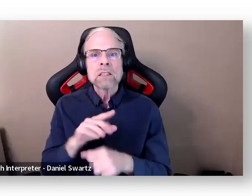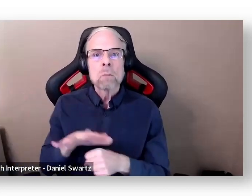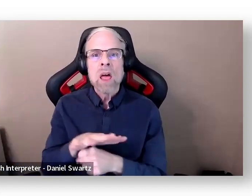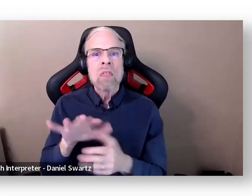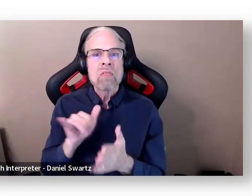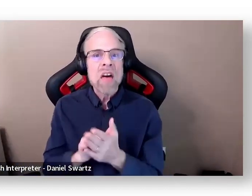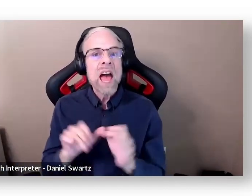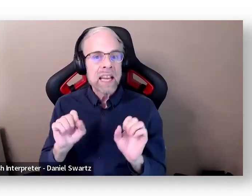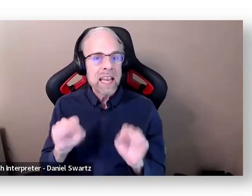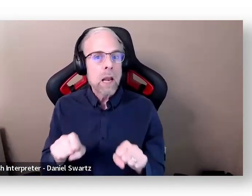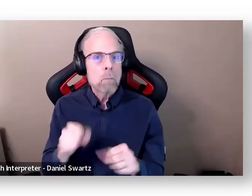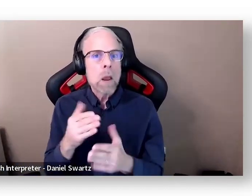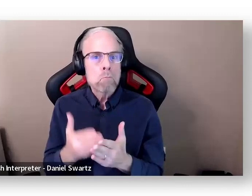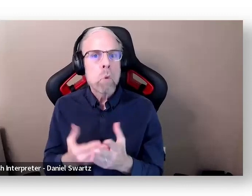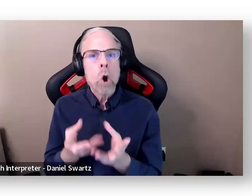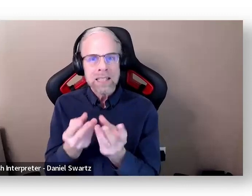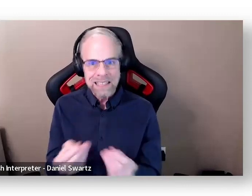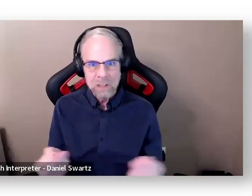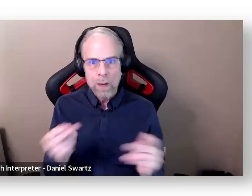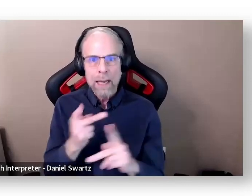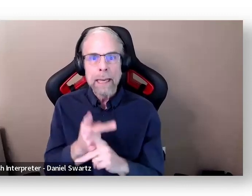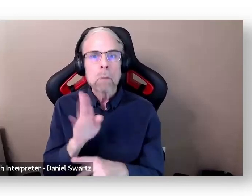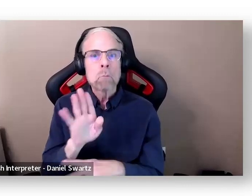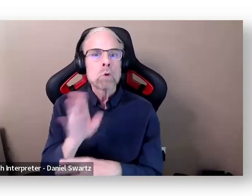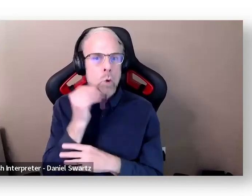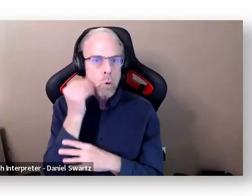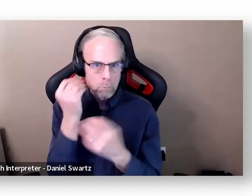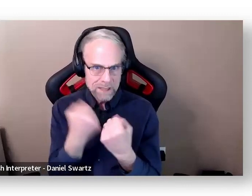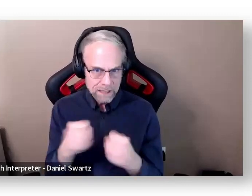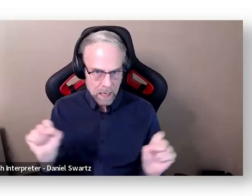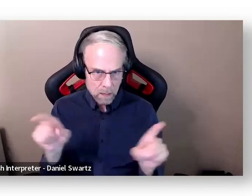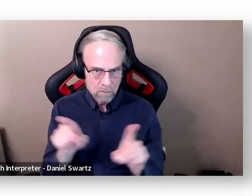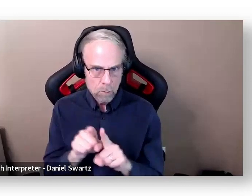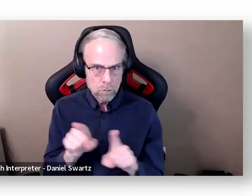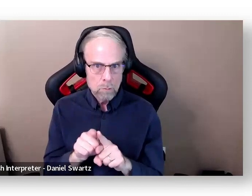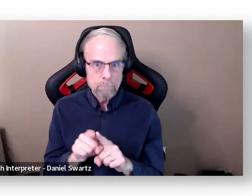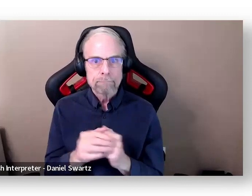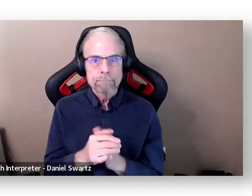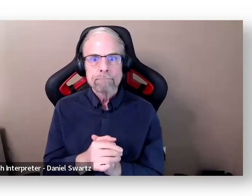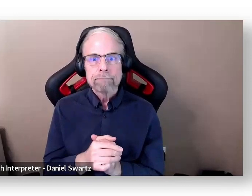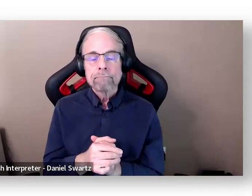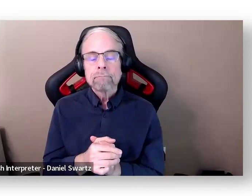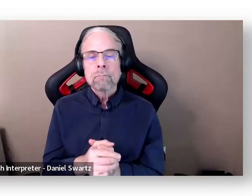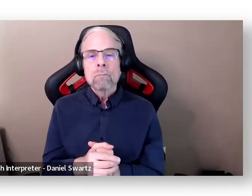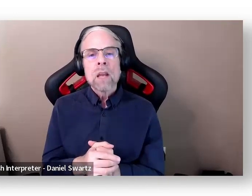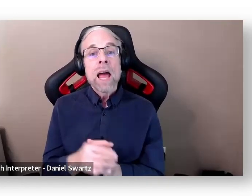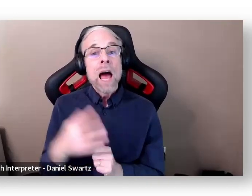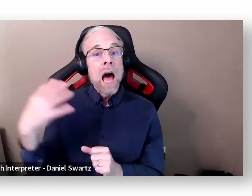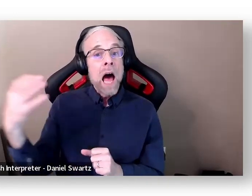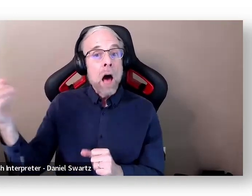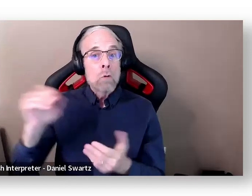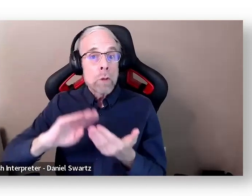Entonces, hay tres diferentes zonas que uno puede mantener. Un área de...